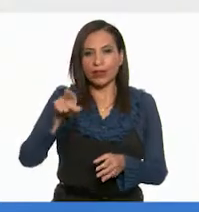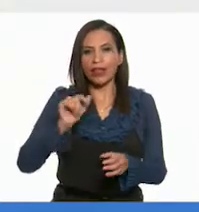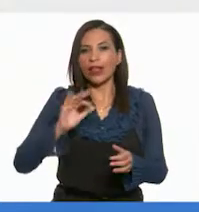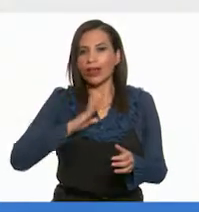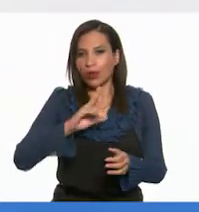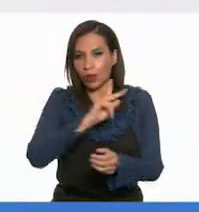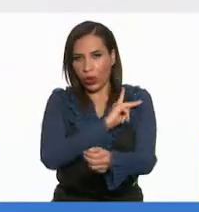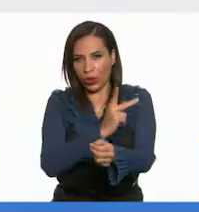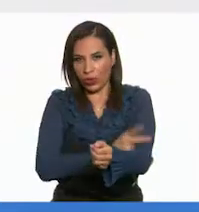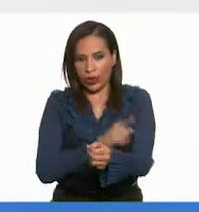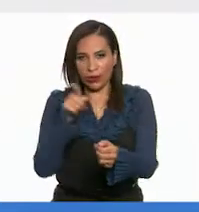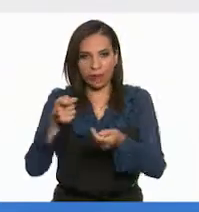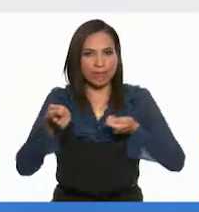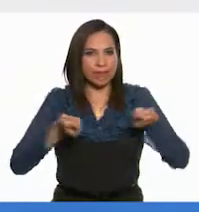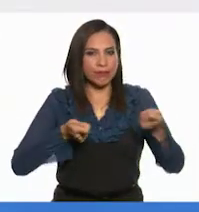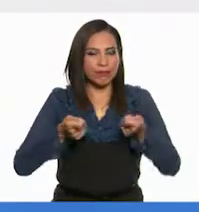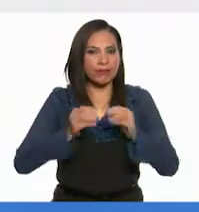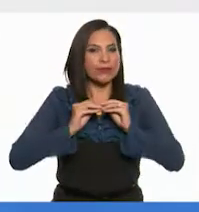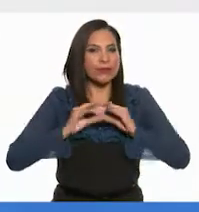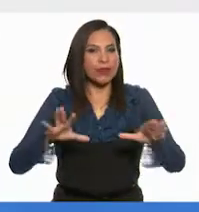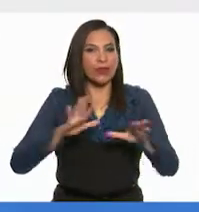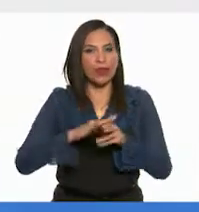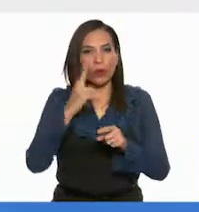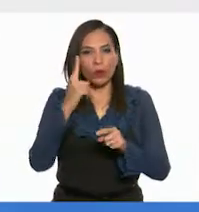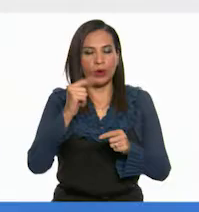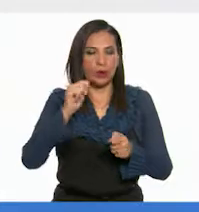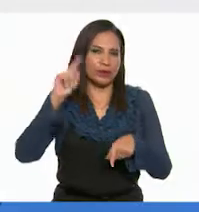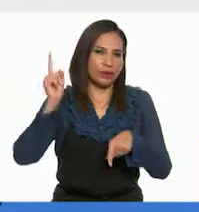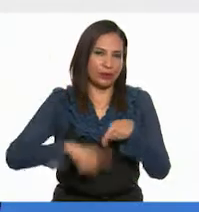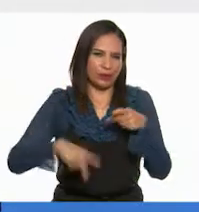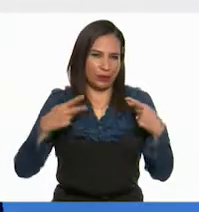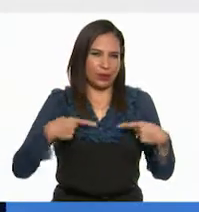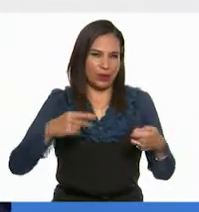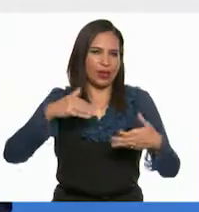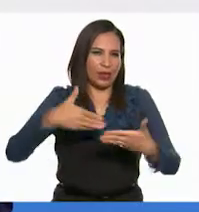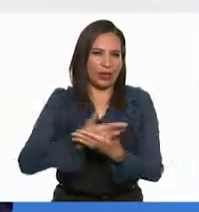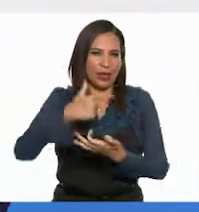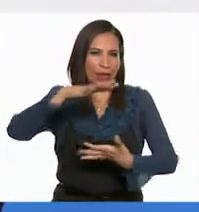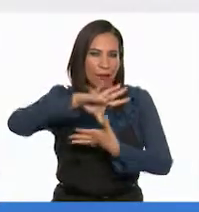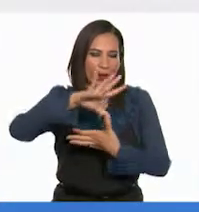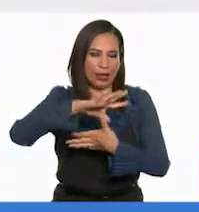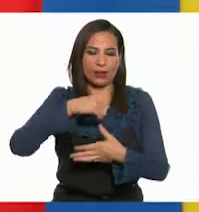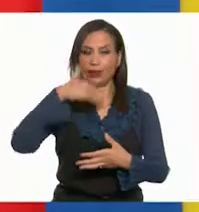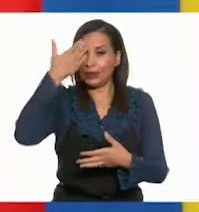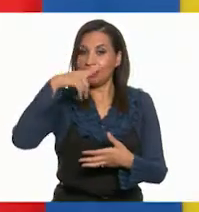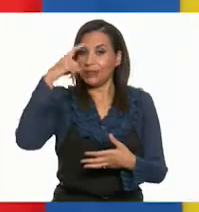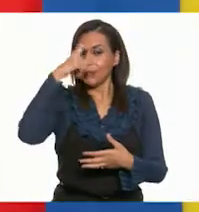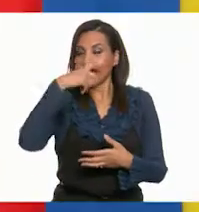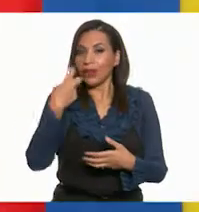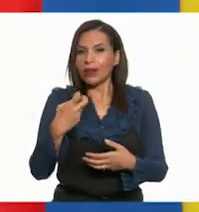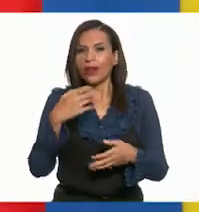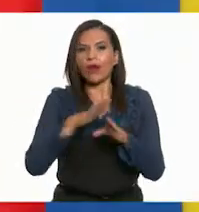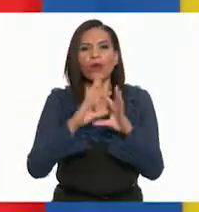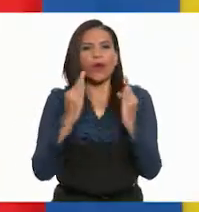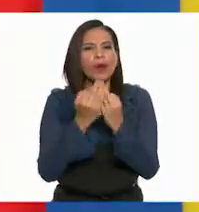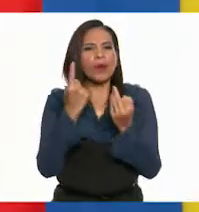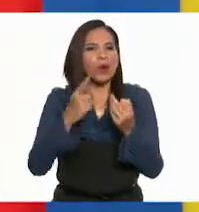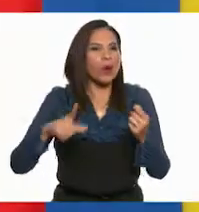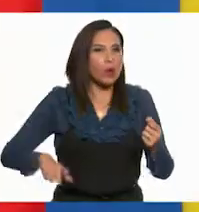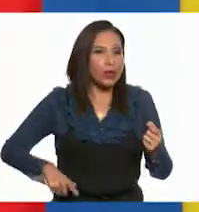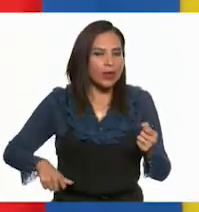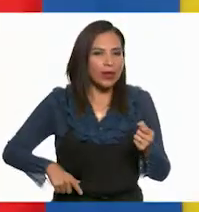el poder y desplazara a un americano. Me imagino que sí fue muy complicado formar un